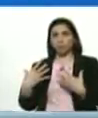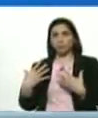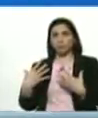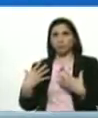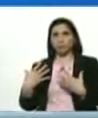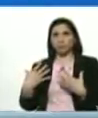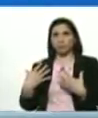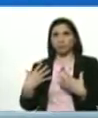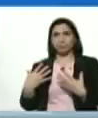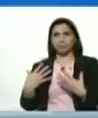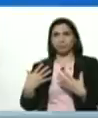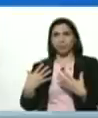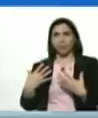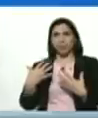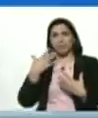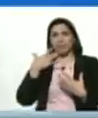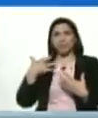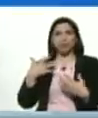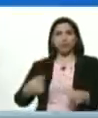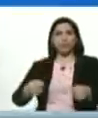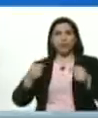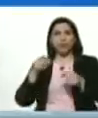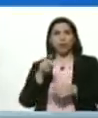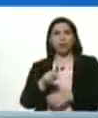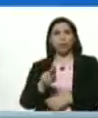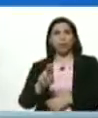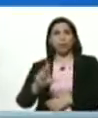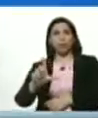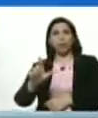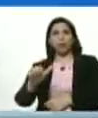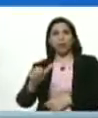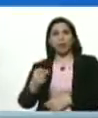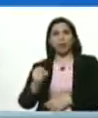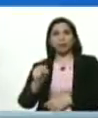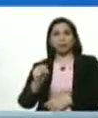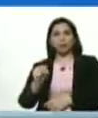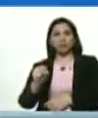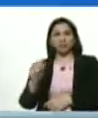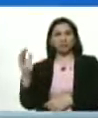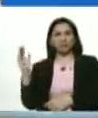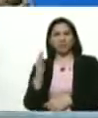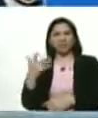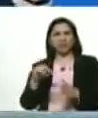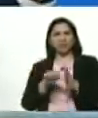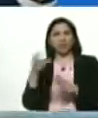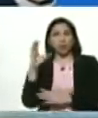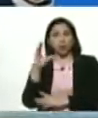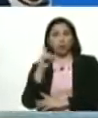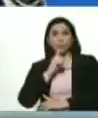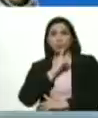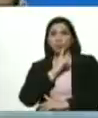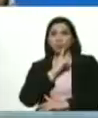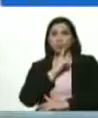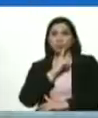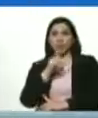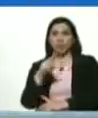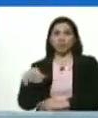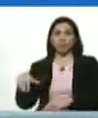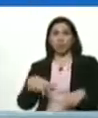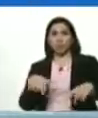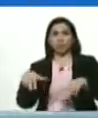famoso mercado de las pulgas viene de colombia en lo que se llama el corredor gua